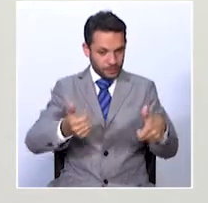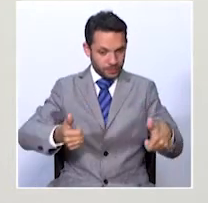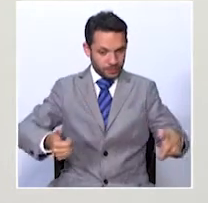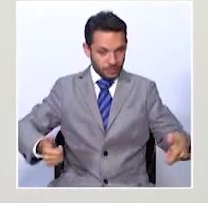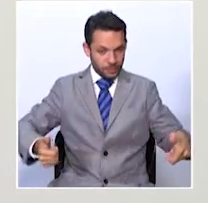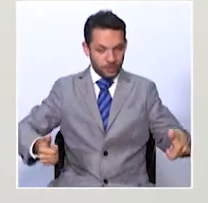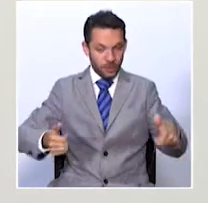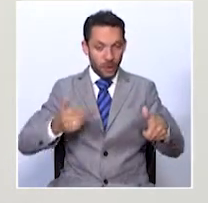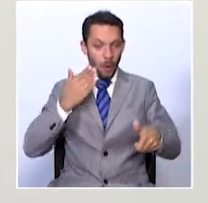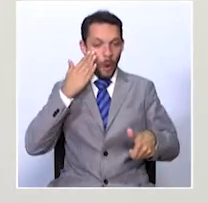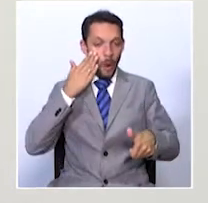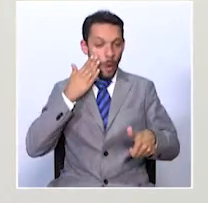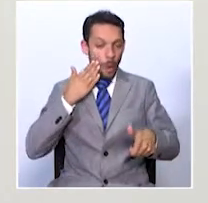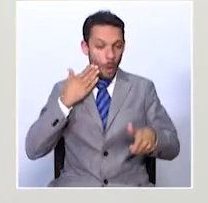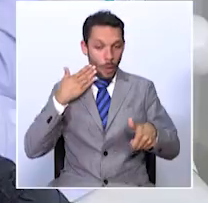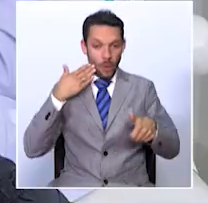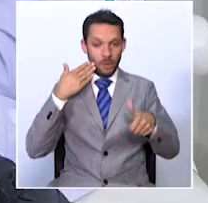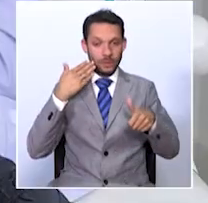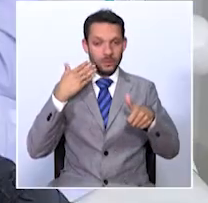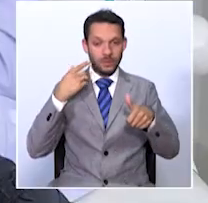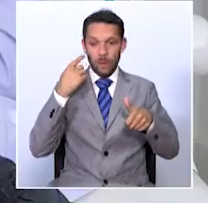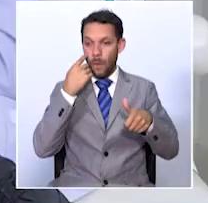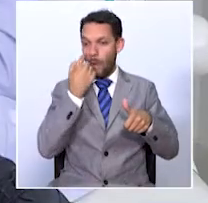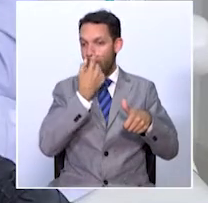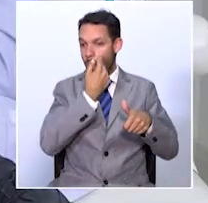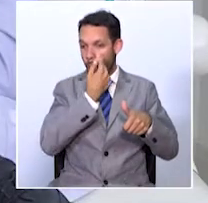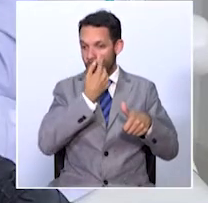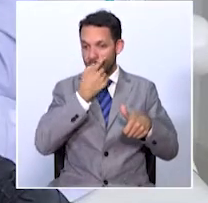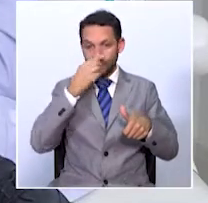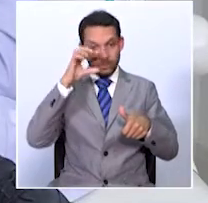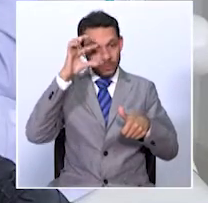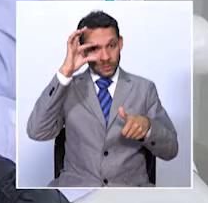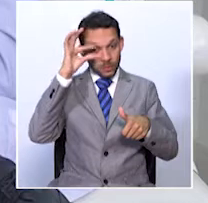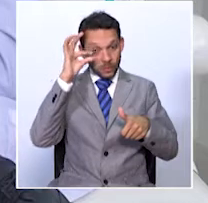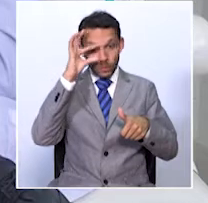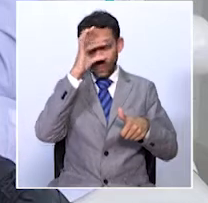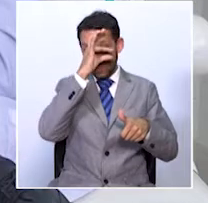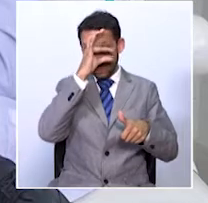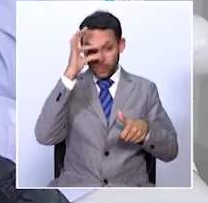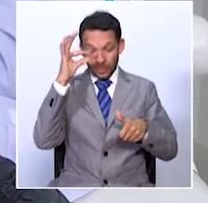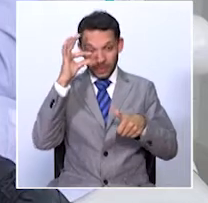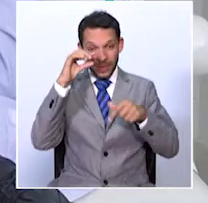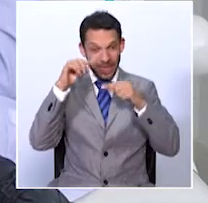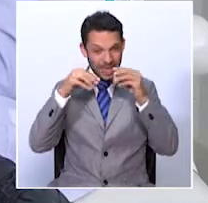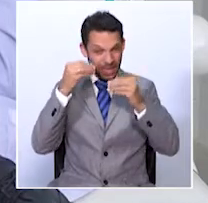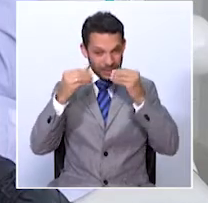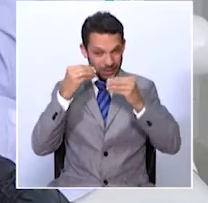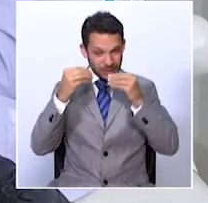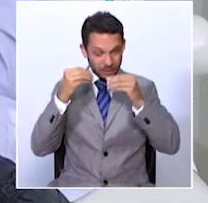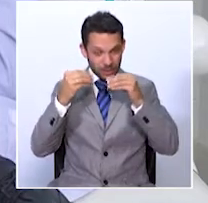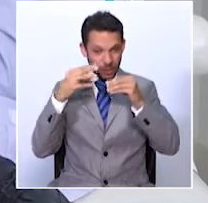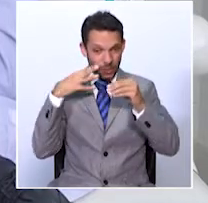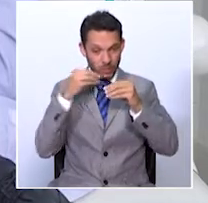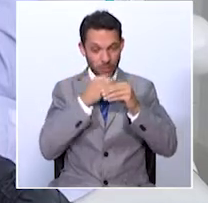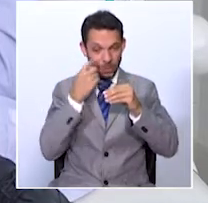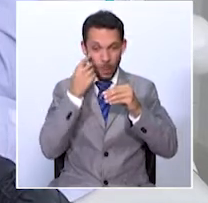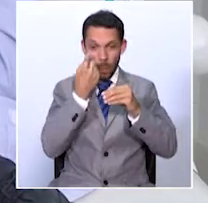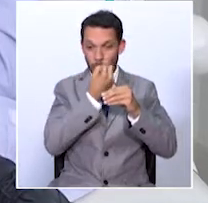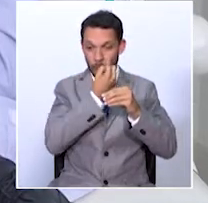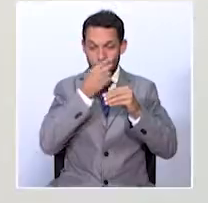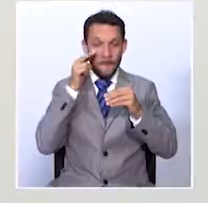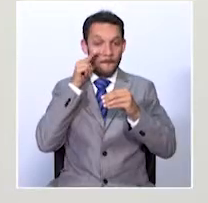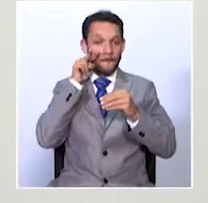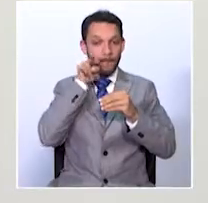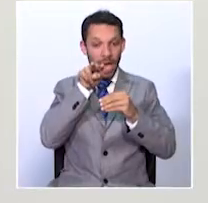párpados. Los párpados ocultan los ojos, que es por donde nosotros vemos el alma del